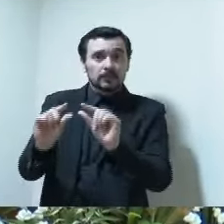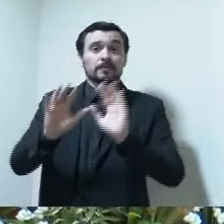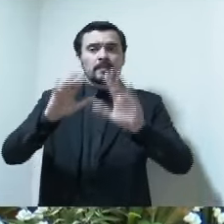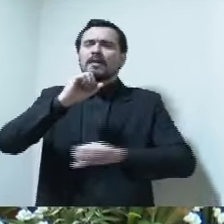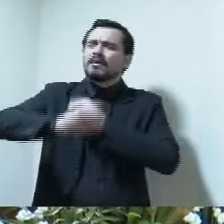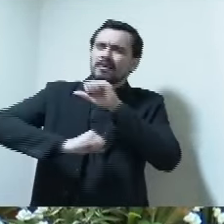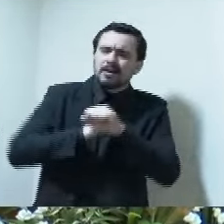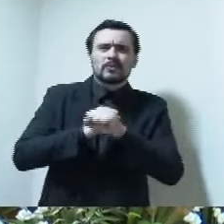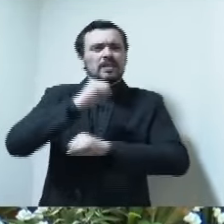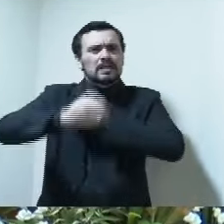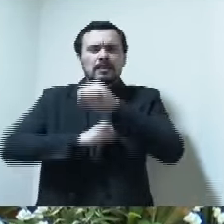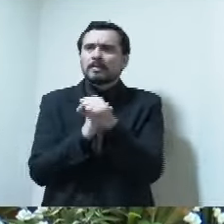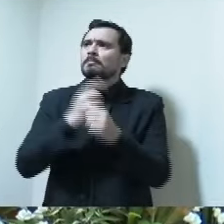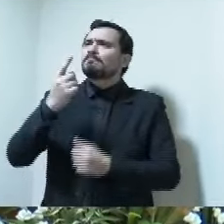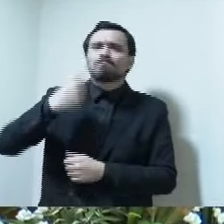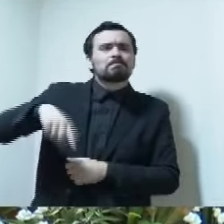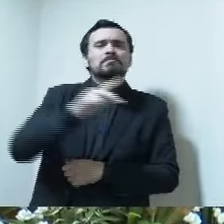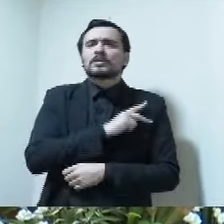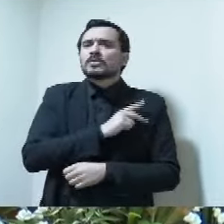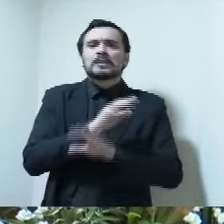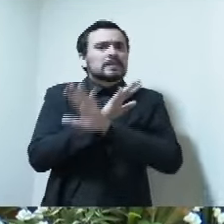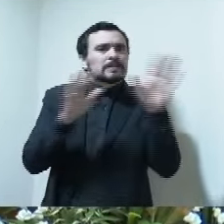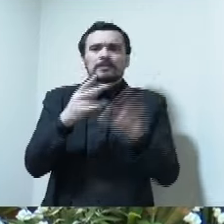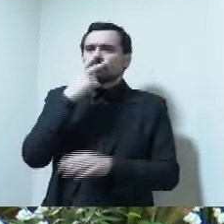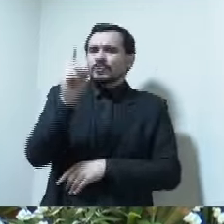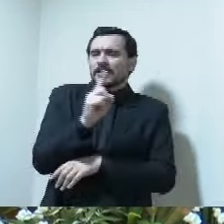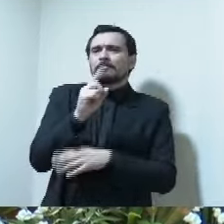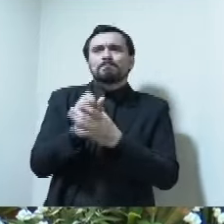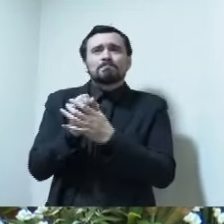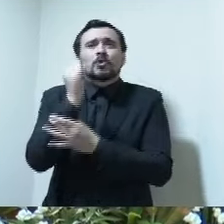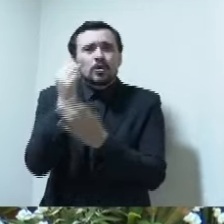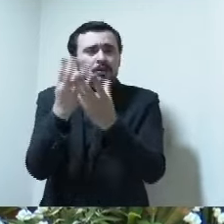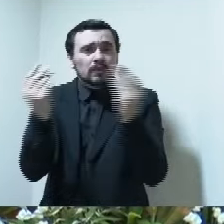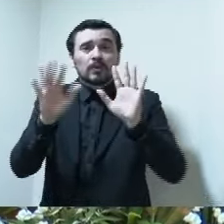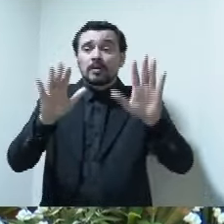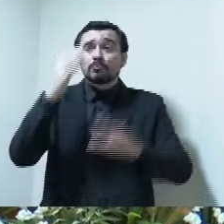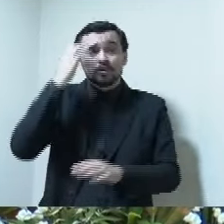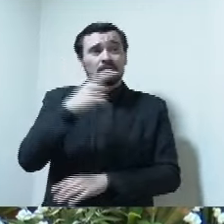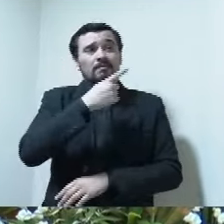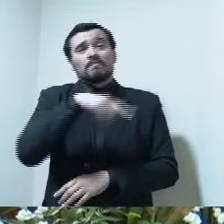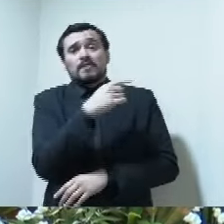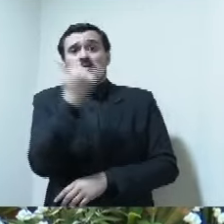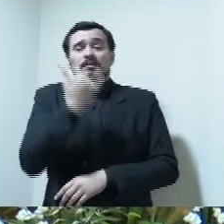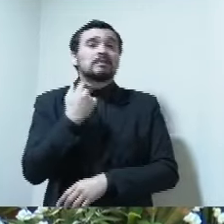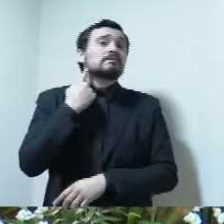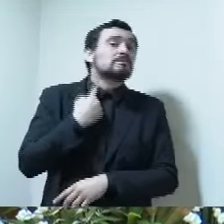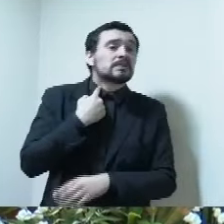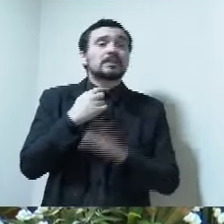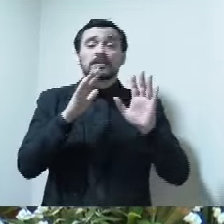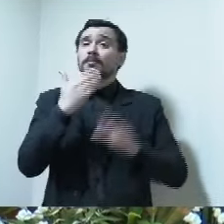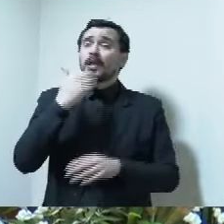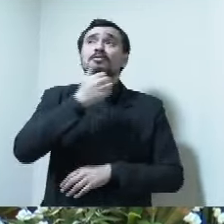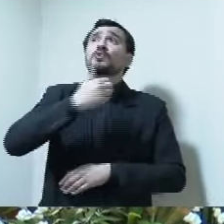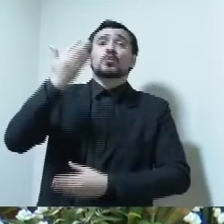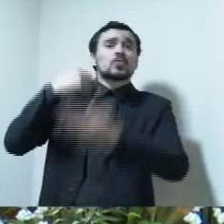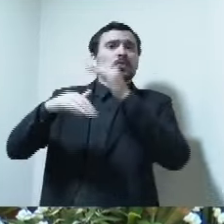años, nadie se atrevía a poner el cascabel al gato, a tocar intereses creados y atender reclamos históricos.